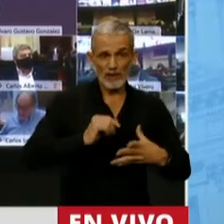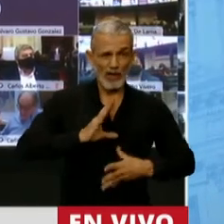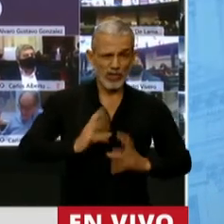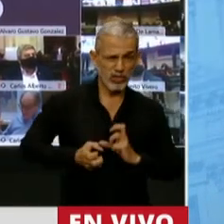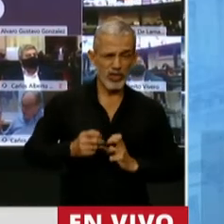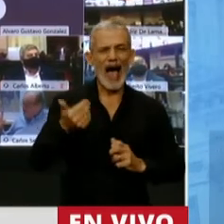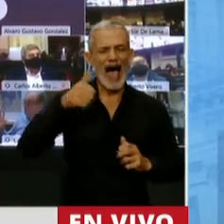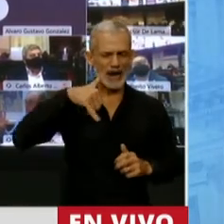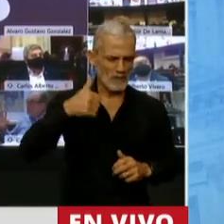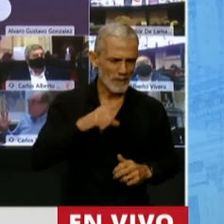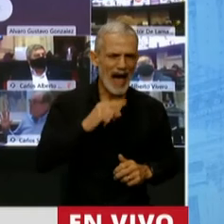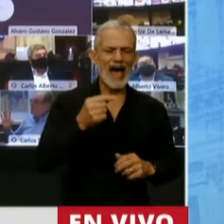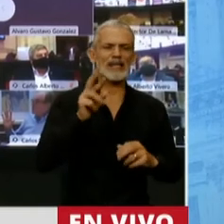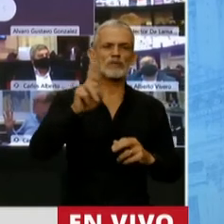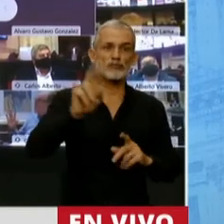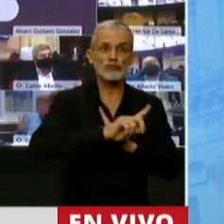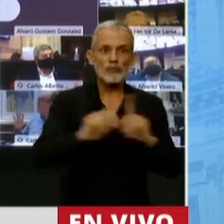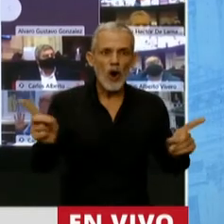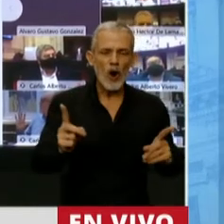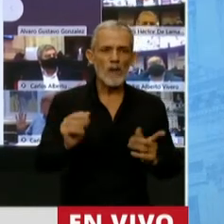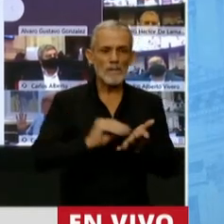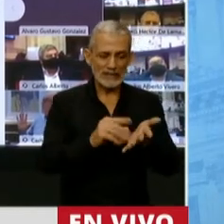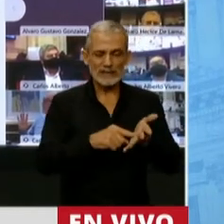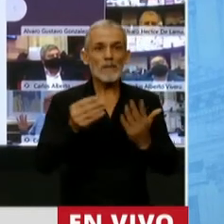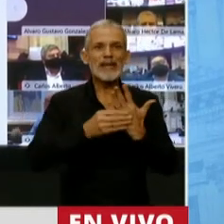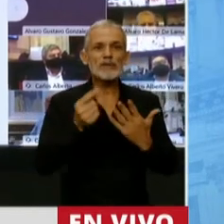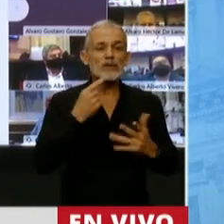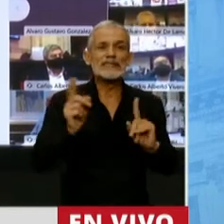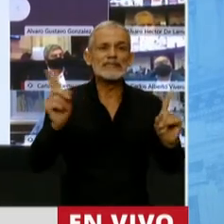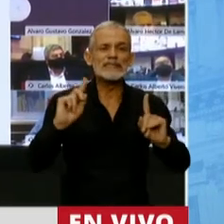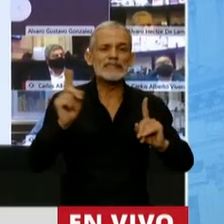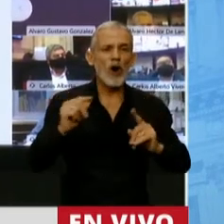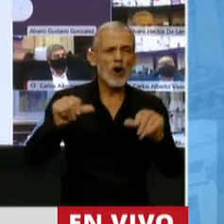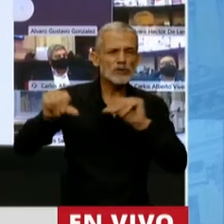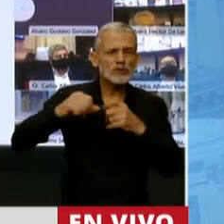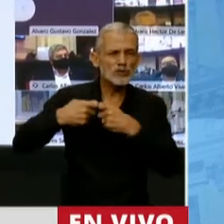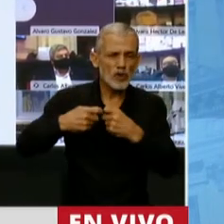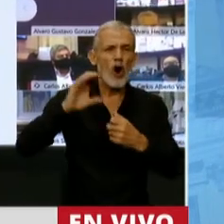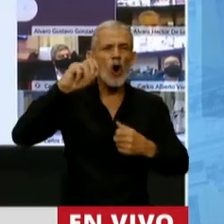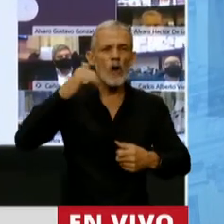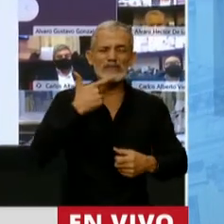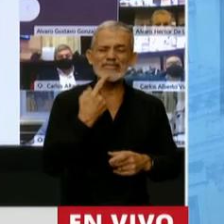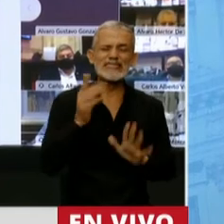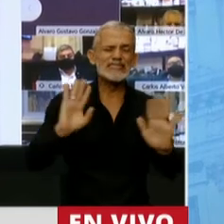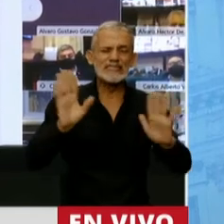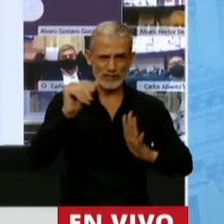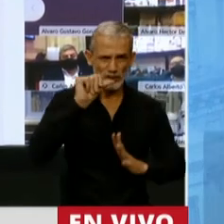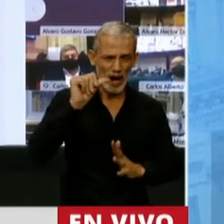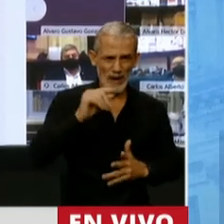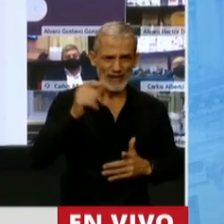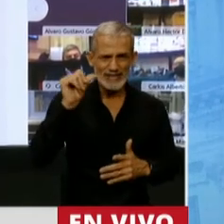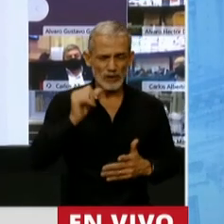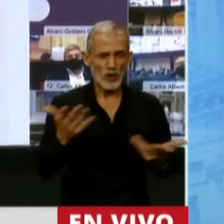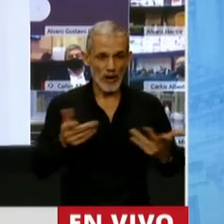por ANMAT ni por el Ministerio, sino que está contraindicado por el Ministerio, por sociedades científicas, por la OMS. Inclusive tenemos